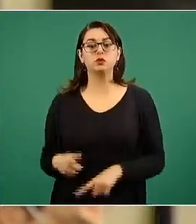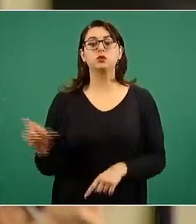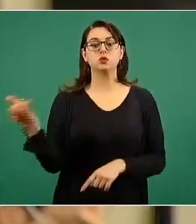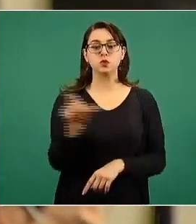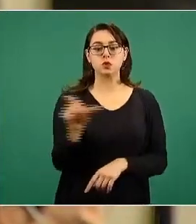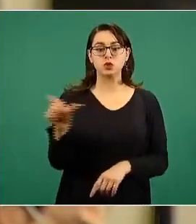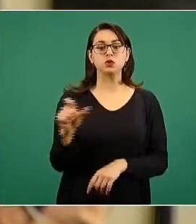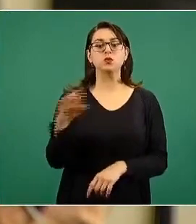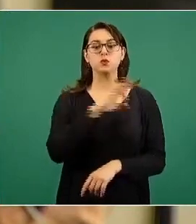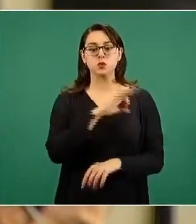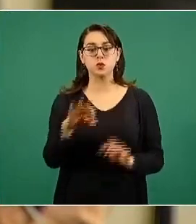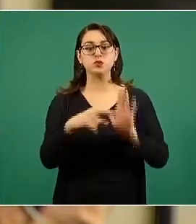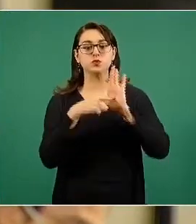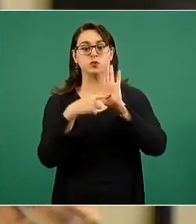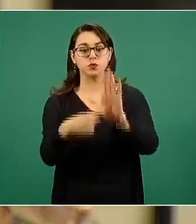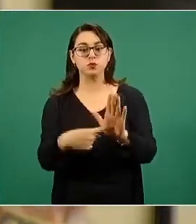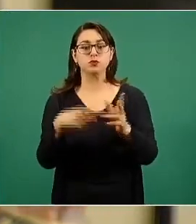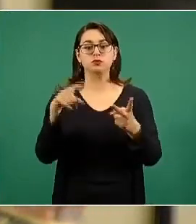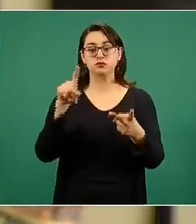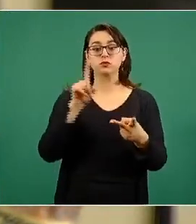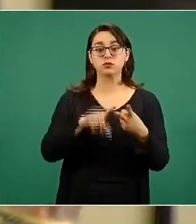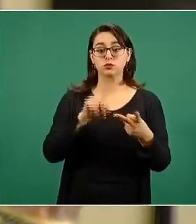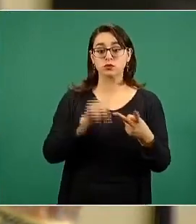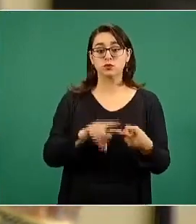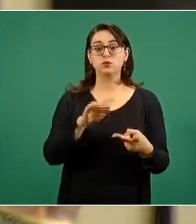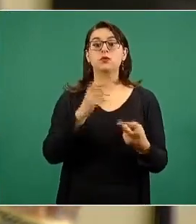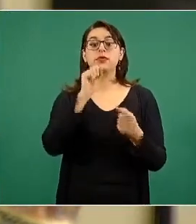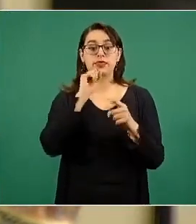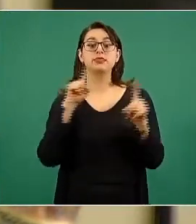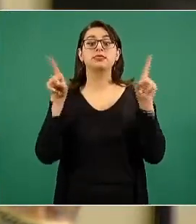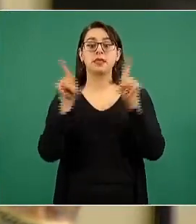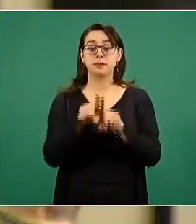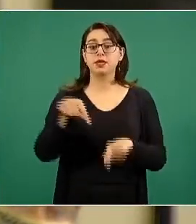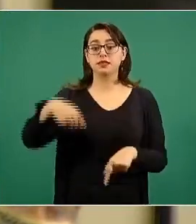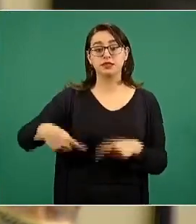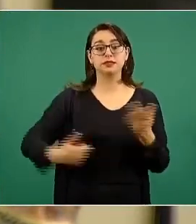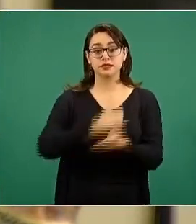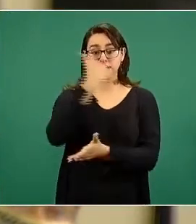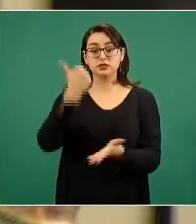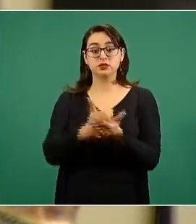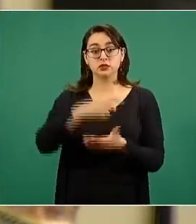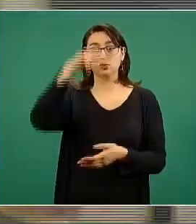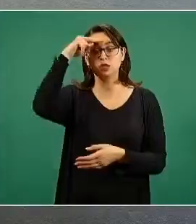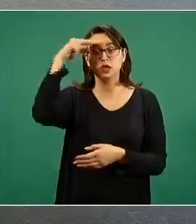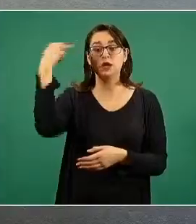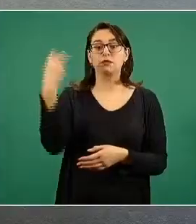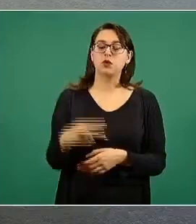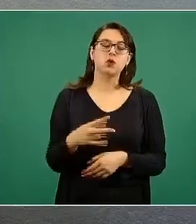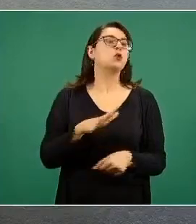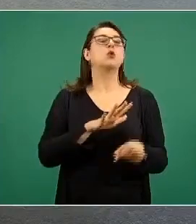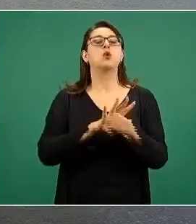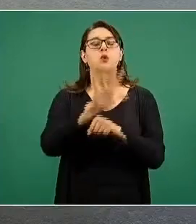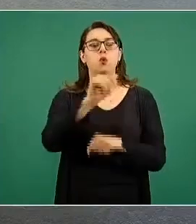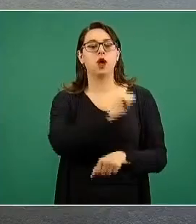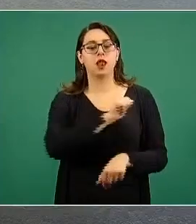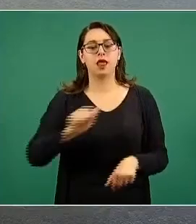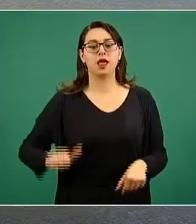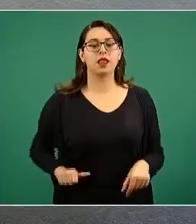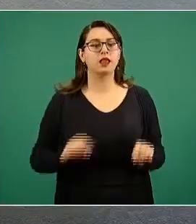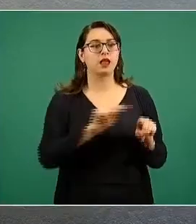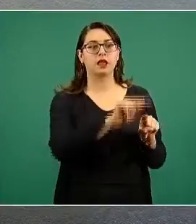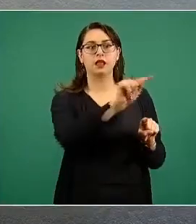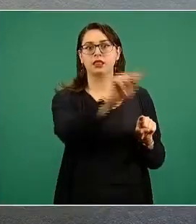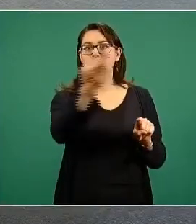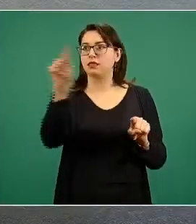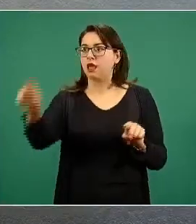lo más importante, no sé si también se podría agregar, bueno, que en el caso aquí de la Ciudad de México, ¿en qué alcaldías se ha detectado precisamente este